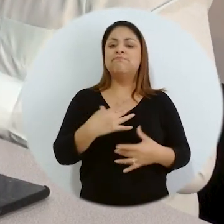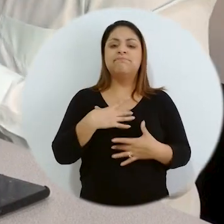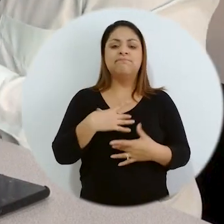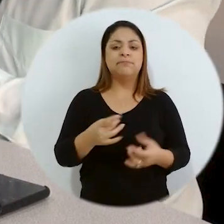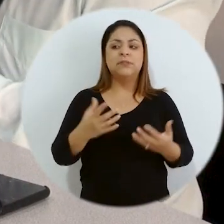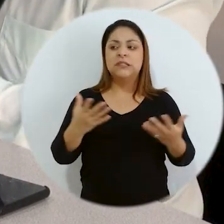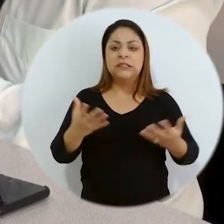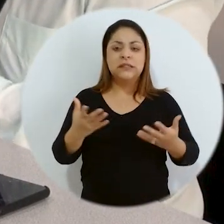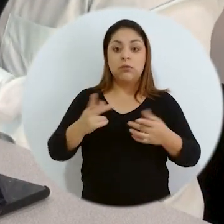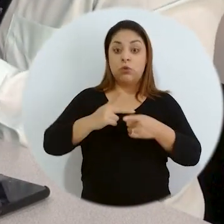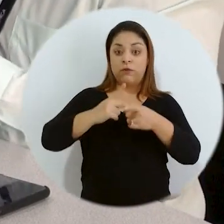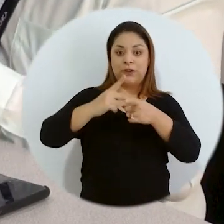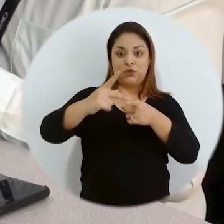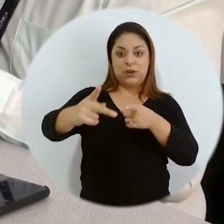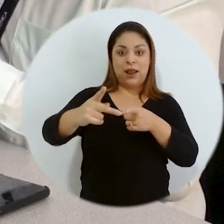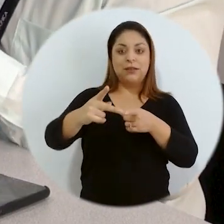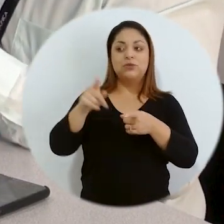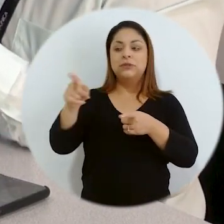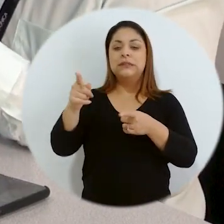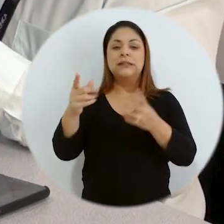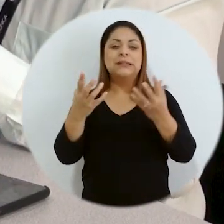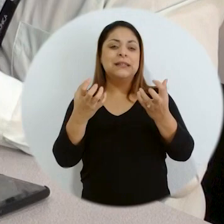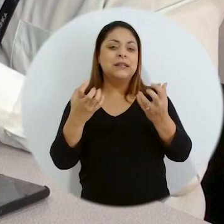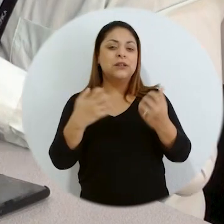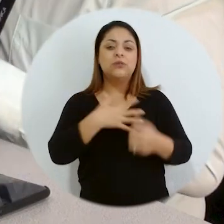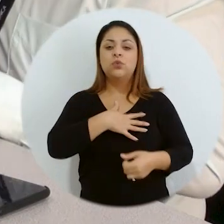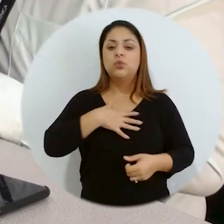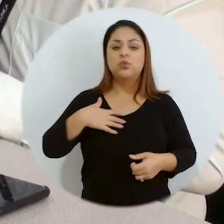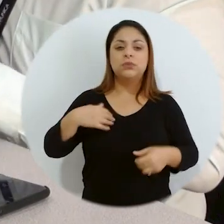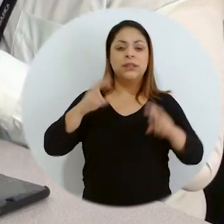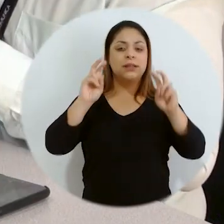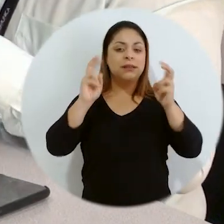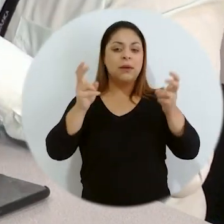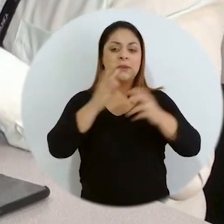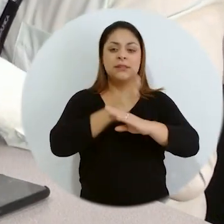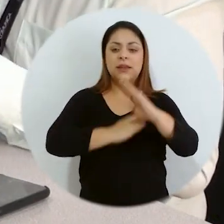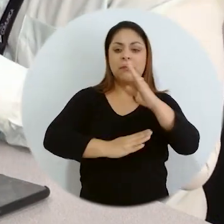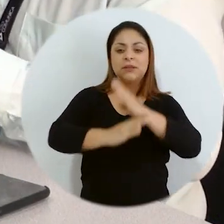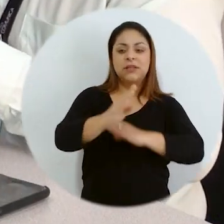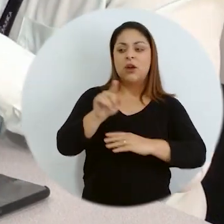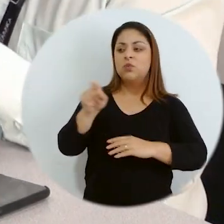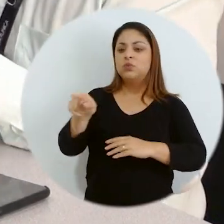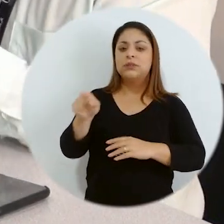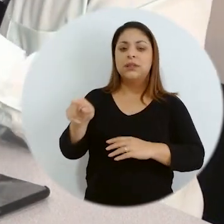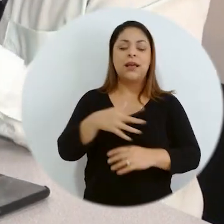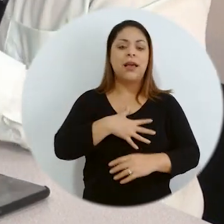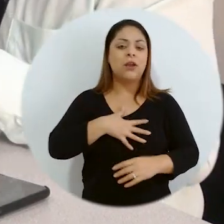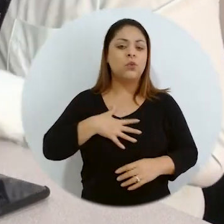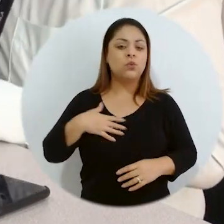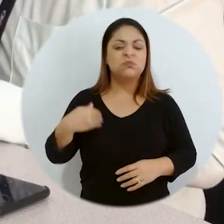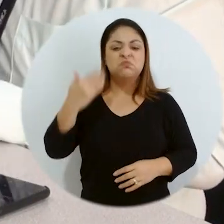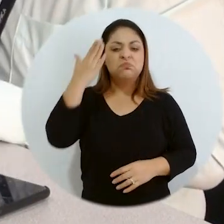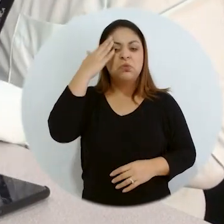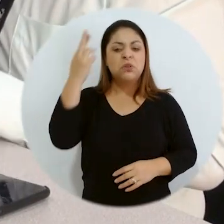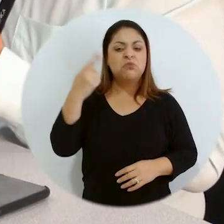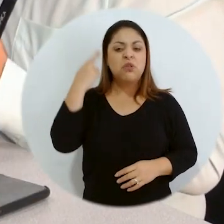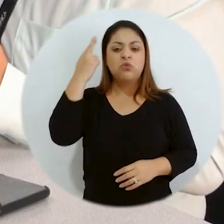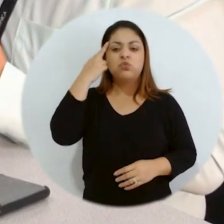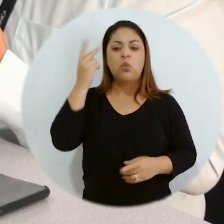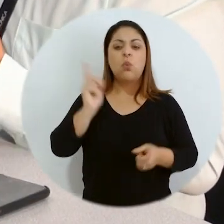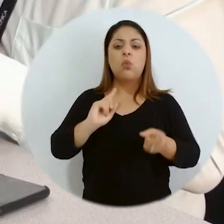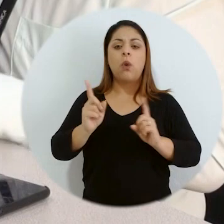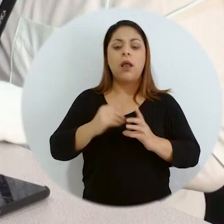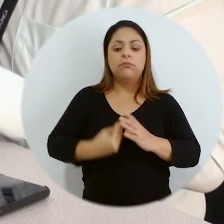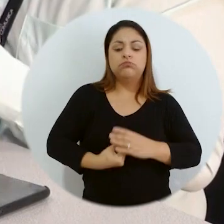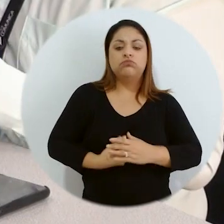Tus intereses con respecto al desarrollo profesional con respecto a este tema de la discapacidad, de su abordaje, de su atención, ¿cómo es que